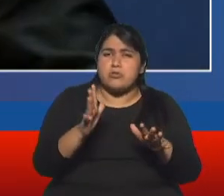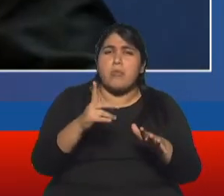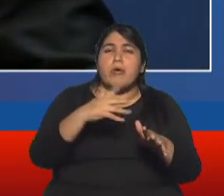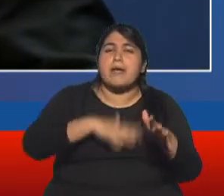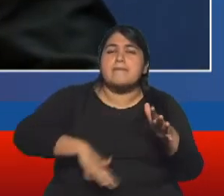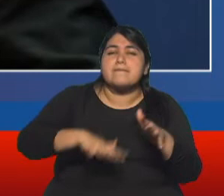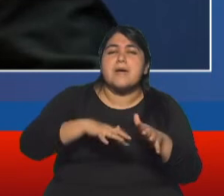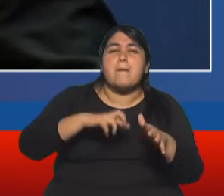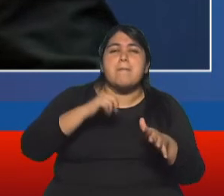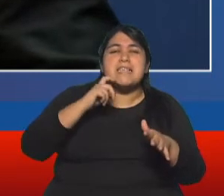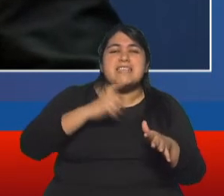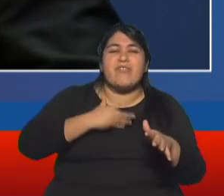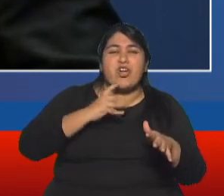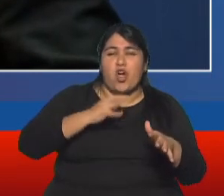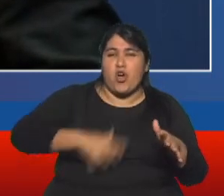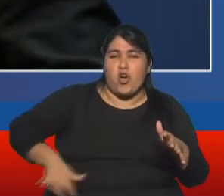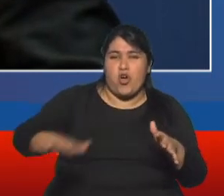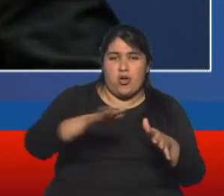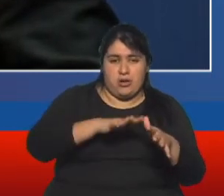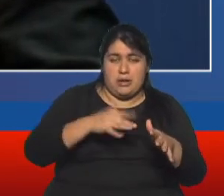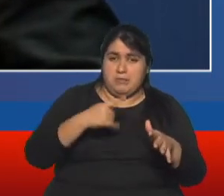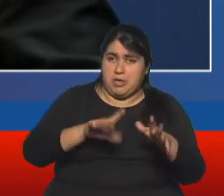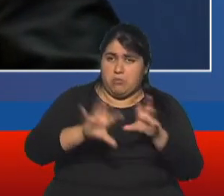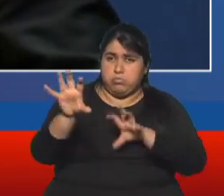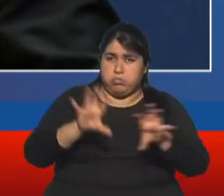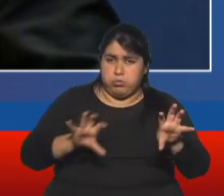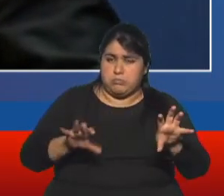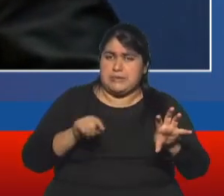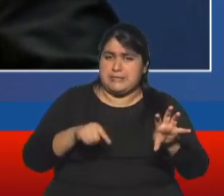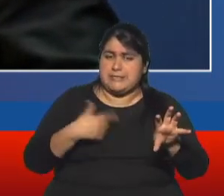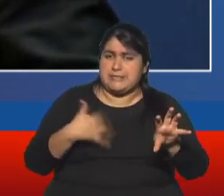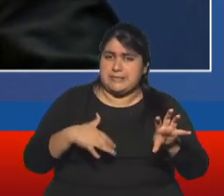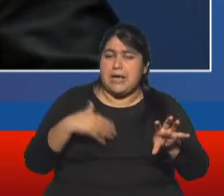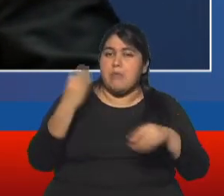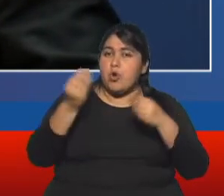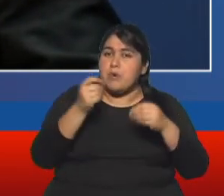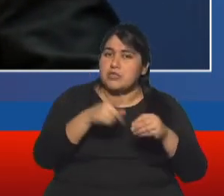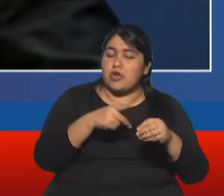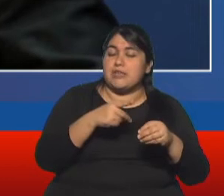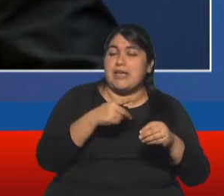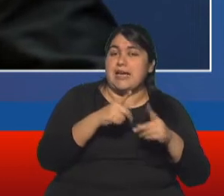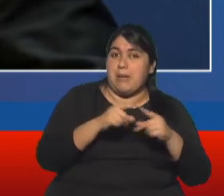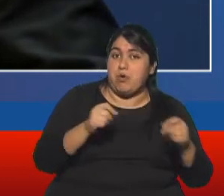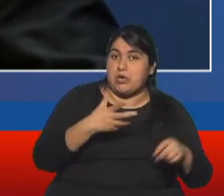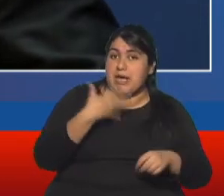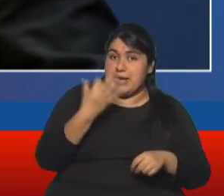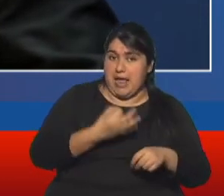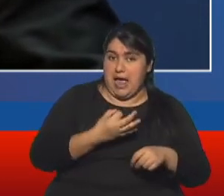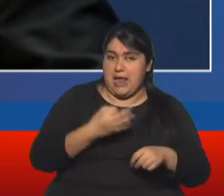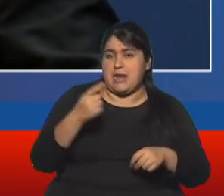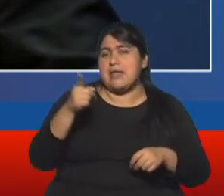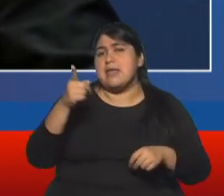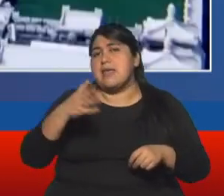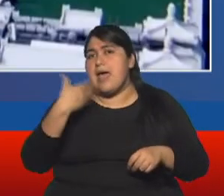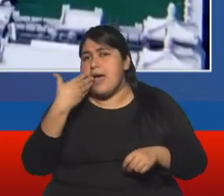Indo-Pacífico. Pero sí, las tensiones son reales, la preocupación de Japón es real y la manifestación discursiva